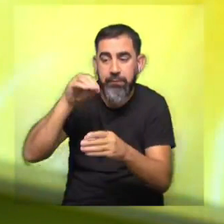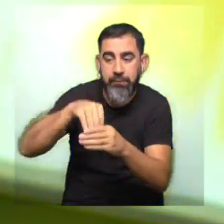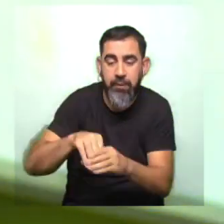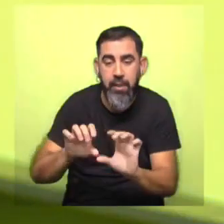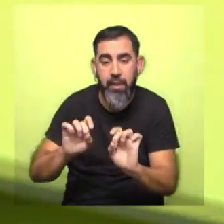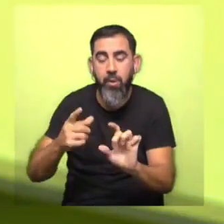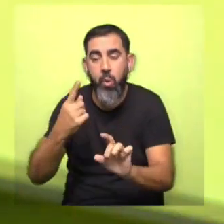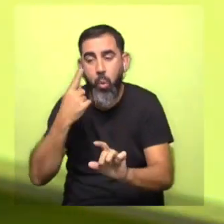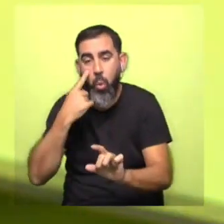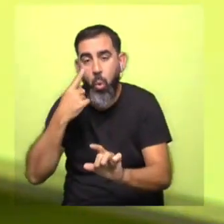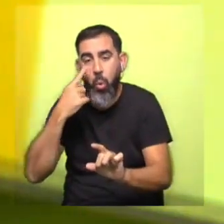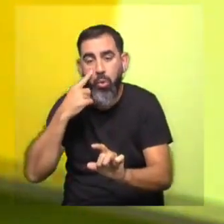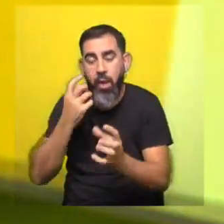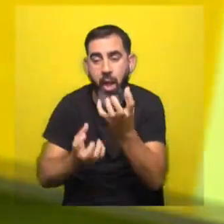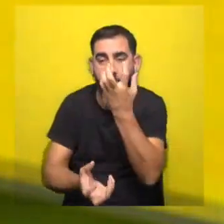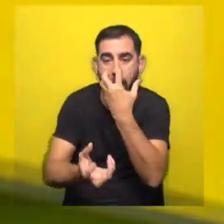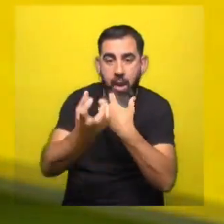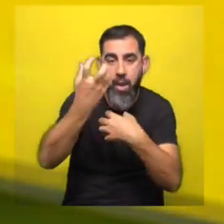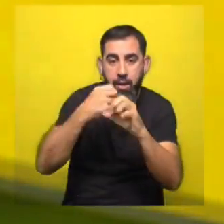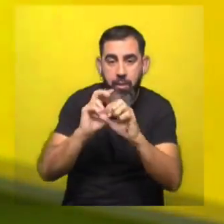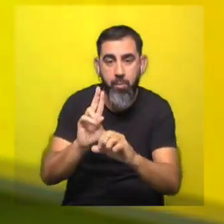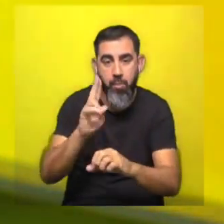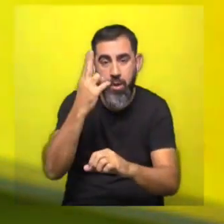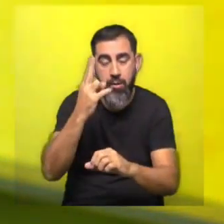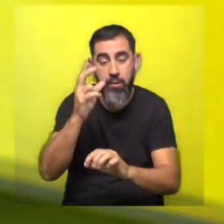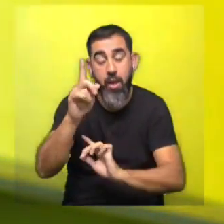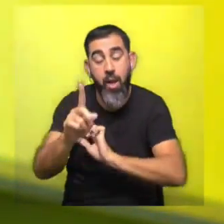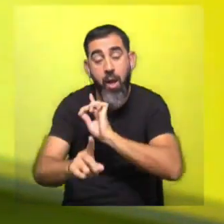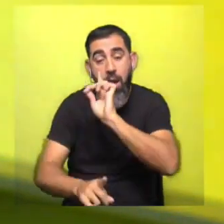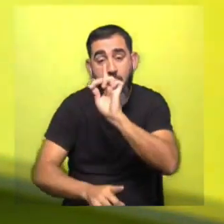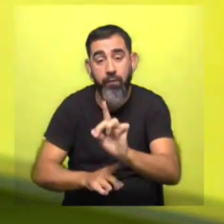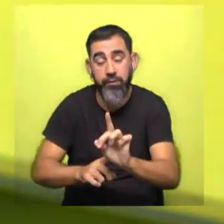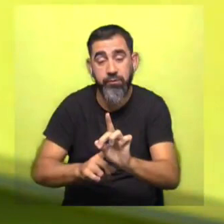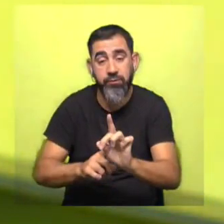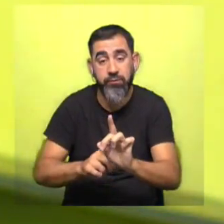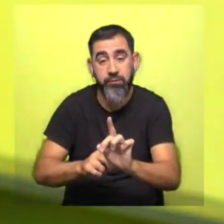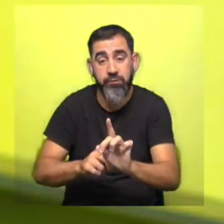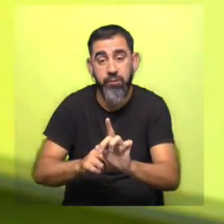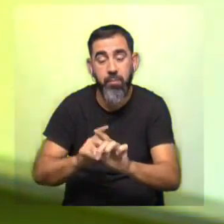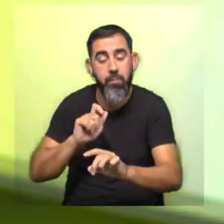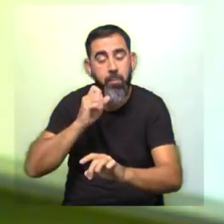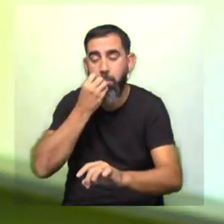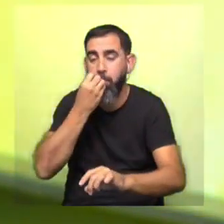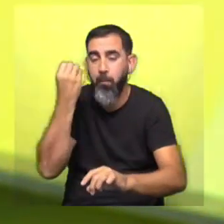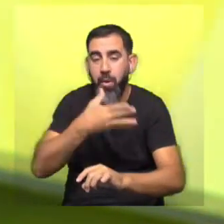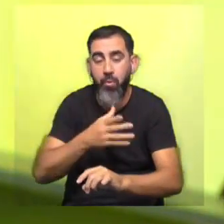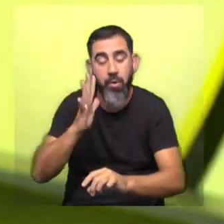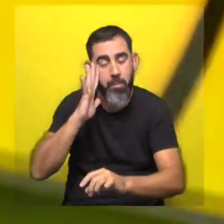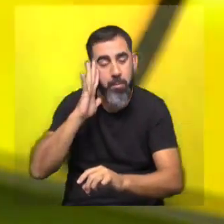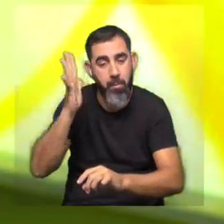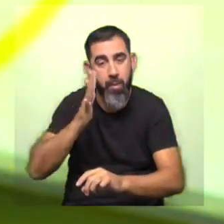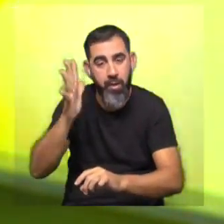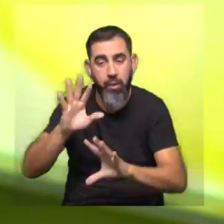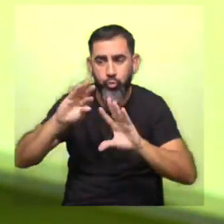conocer, asomarnos a la fauna de Uruguay, que en muchos casos se revela a veces hasta más rica de lo que pensamos en cuanto